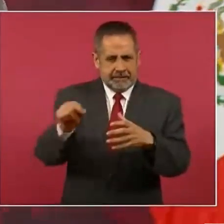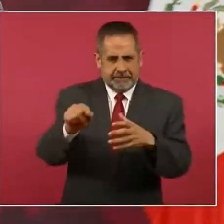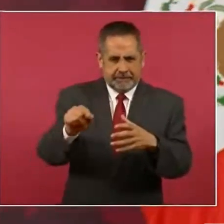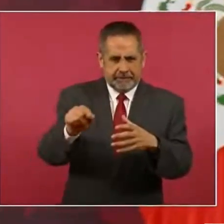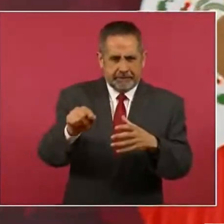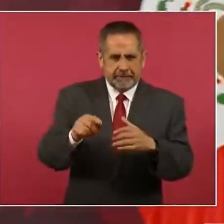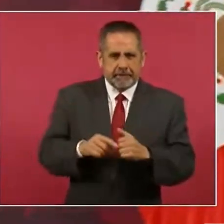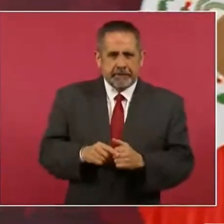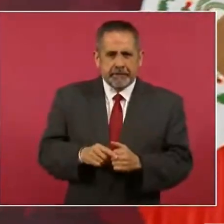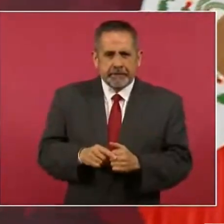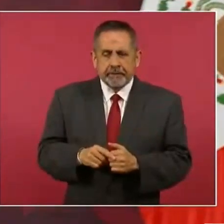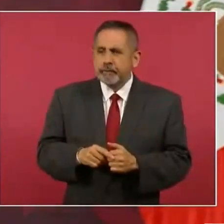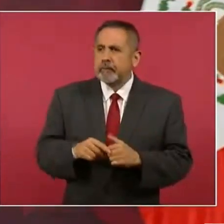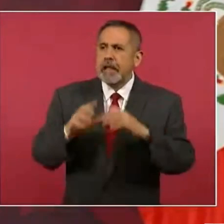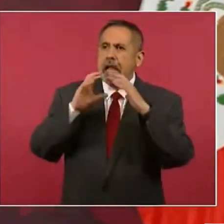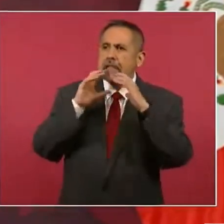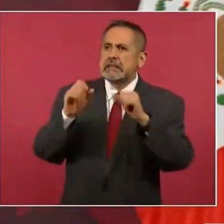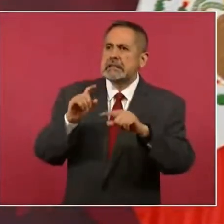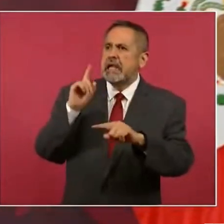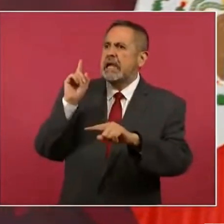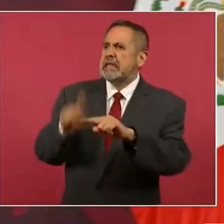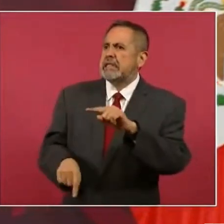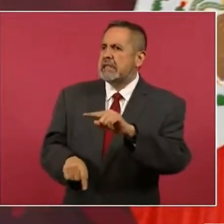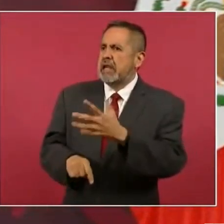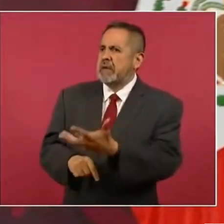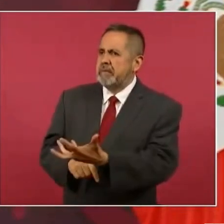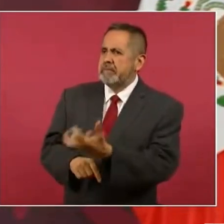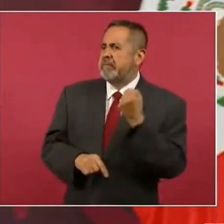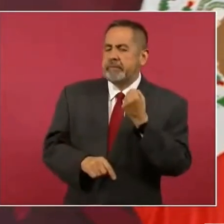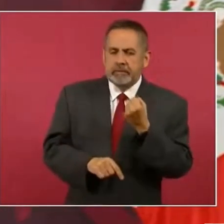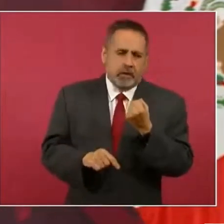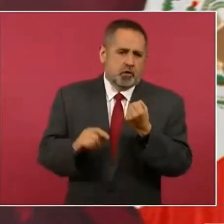les expropiaron sus haciendas.